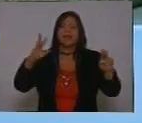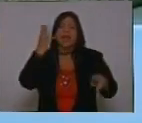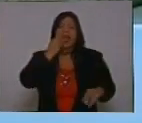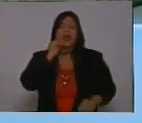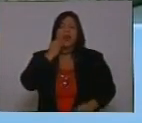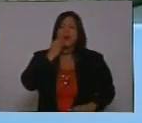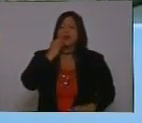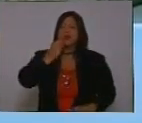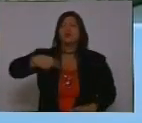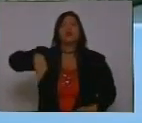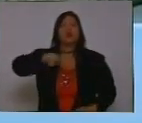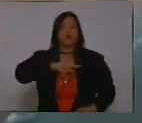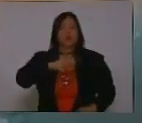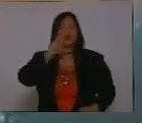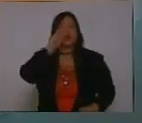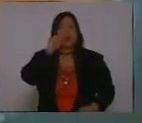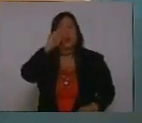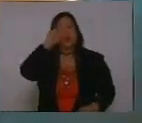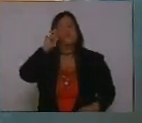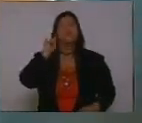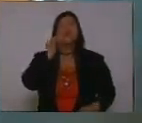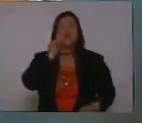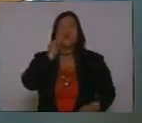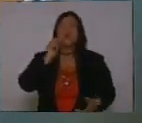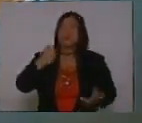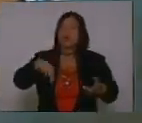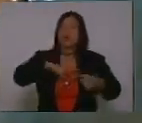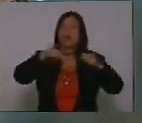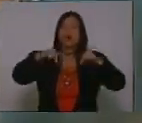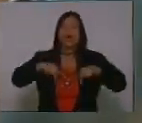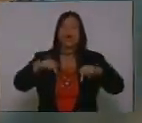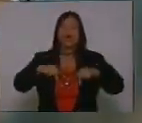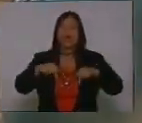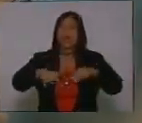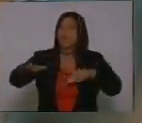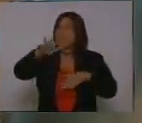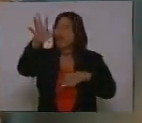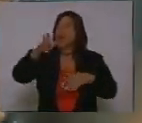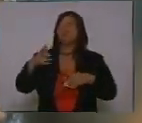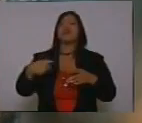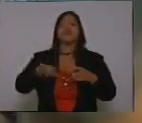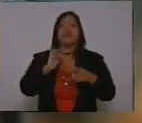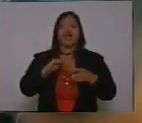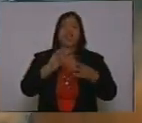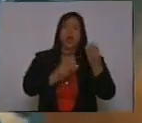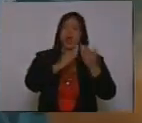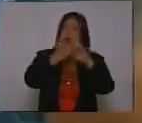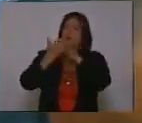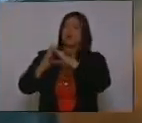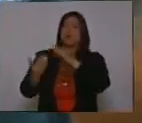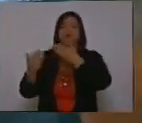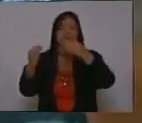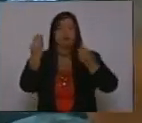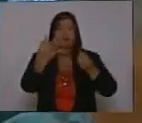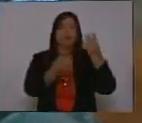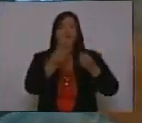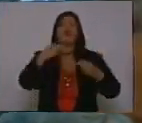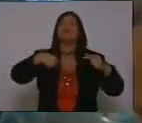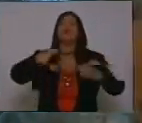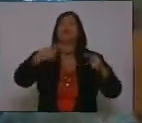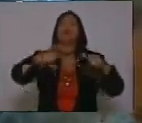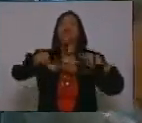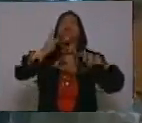juventud. Nosotras y nosotros, los jóvenes que estamos desde los barrios, que estamos desde las comunidades, creímos en este